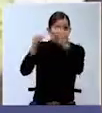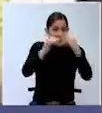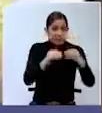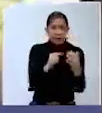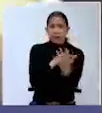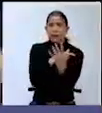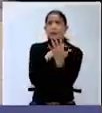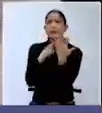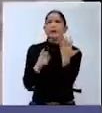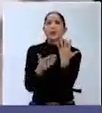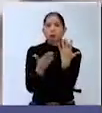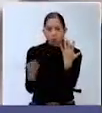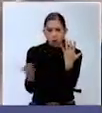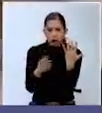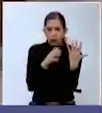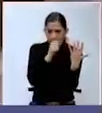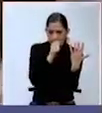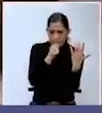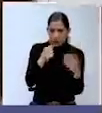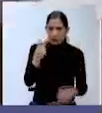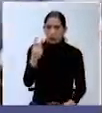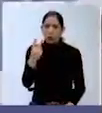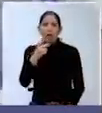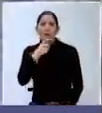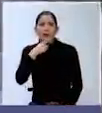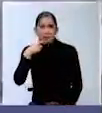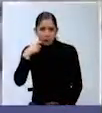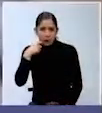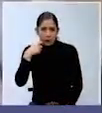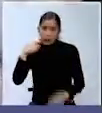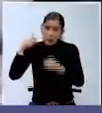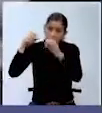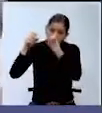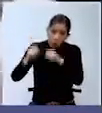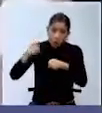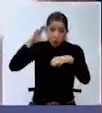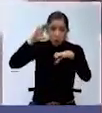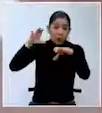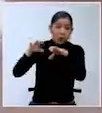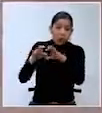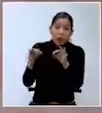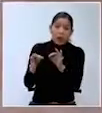5 productos líquidos y 2 productos secos y que existía la posibilidad de ampliar el contrato con la